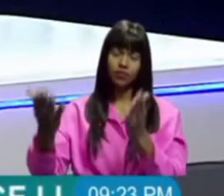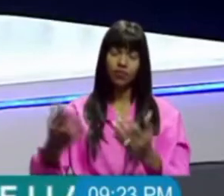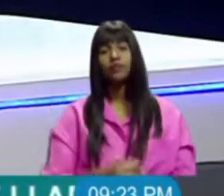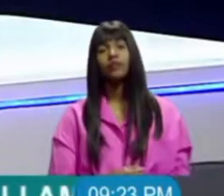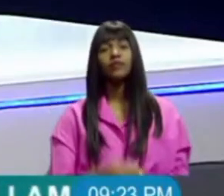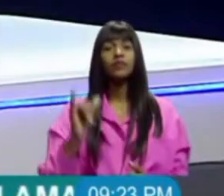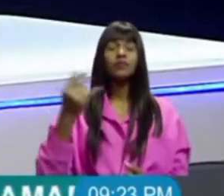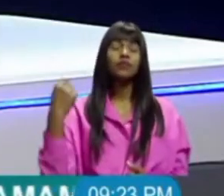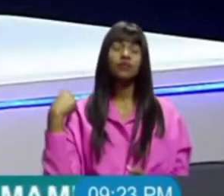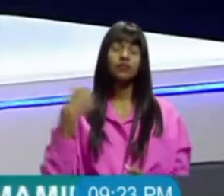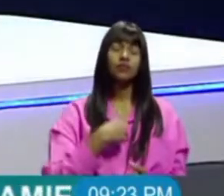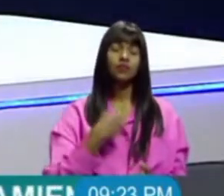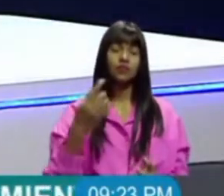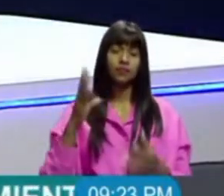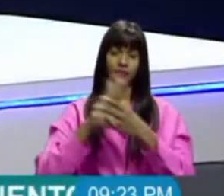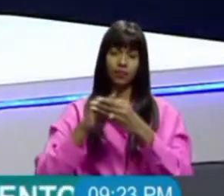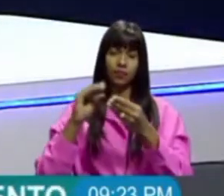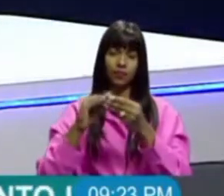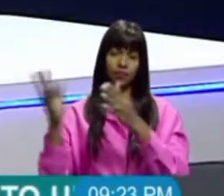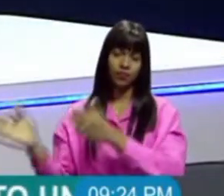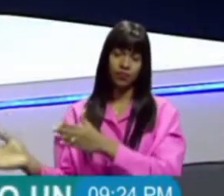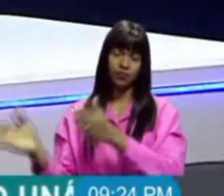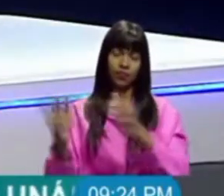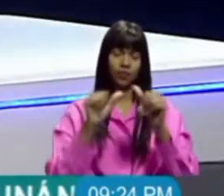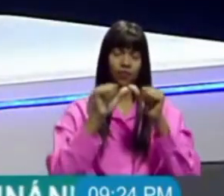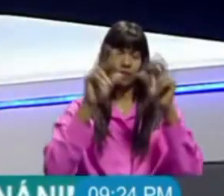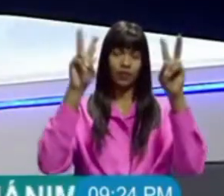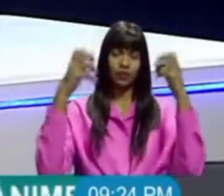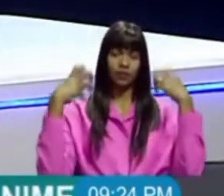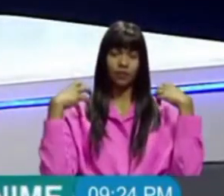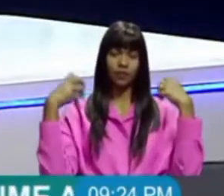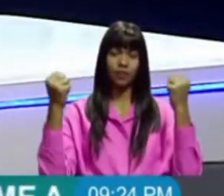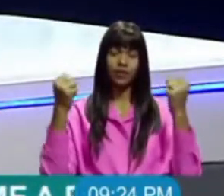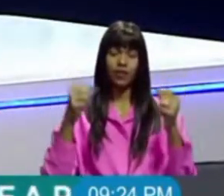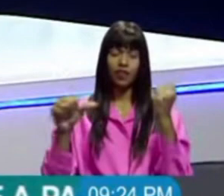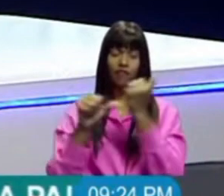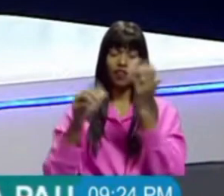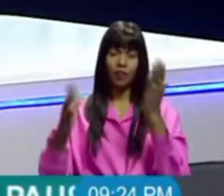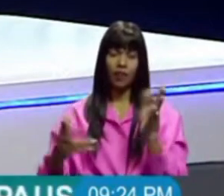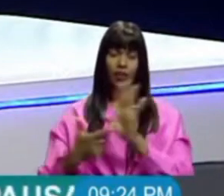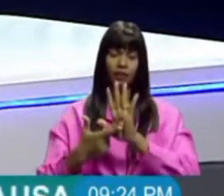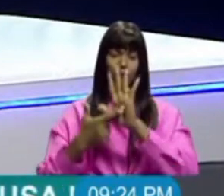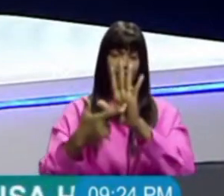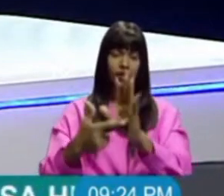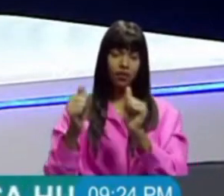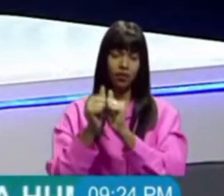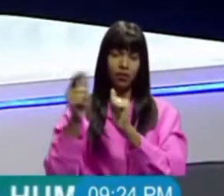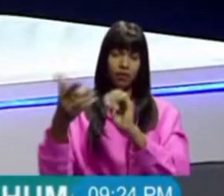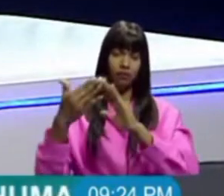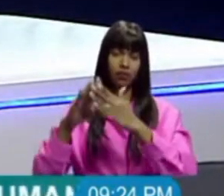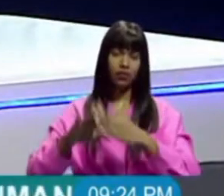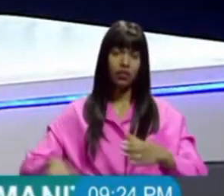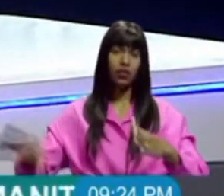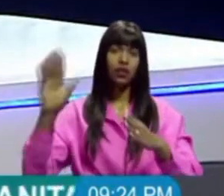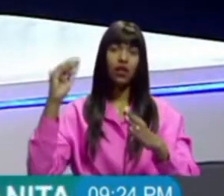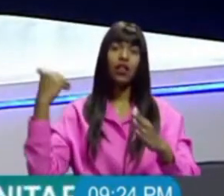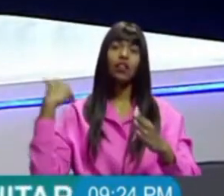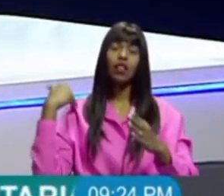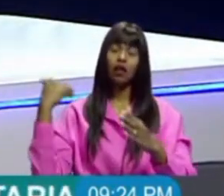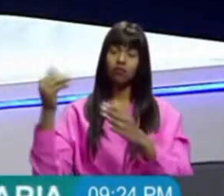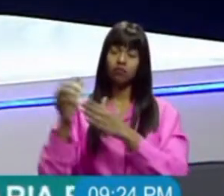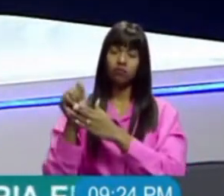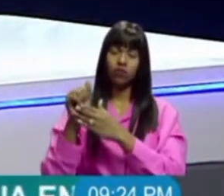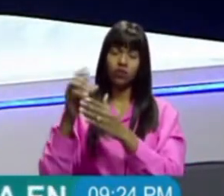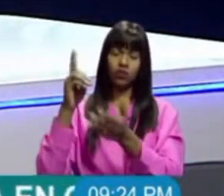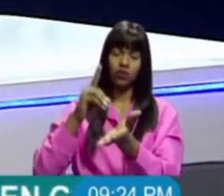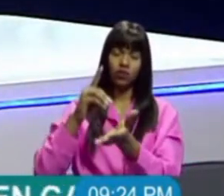Señores, si nos vamos ahora precisamente continuando en el ámbito de la salud, enfermeras y representantes de este sector se dirigieron frente al